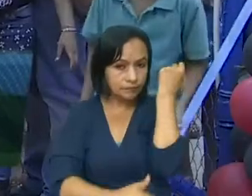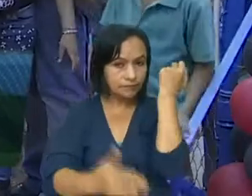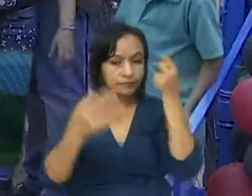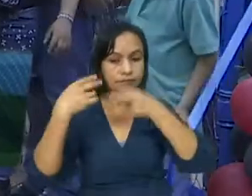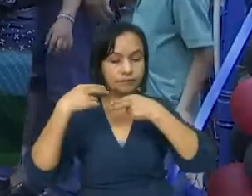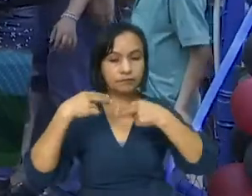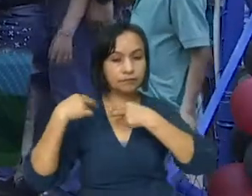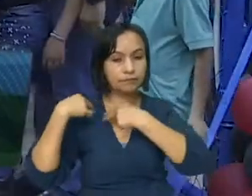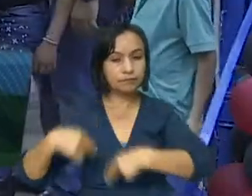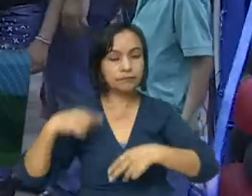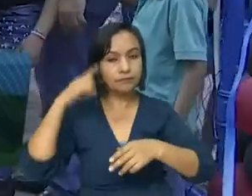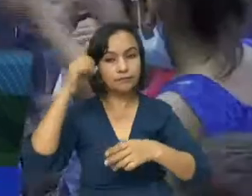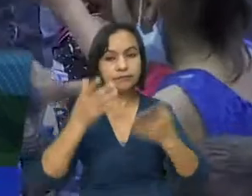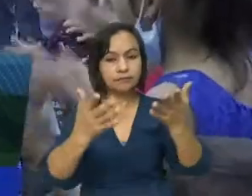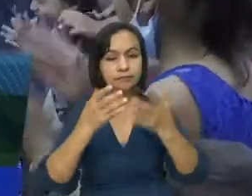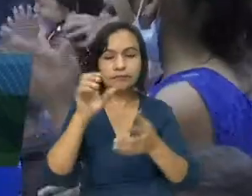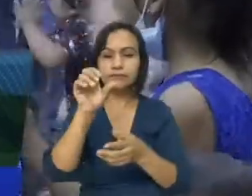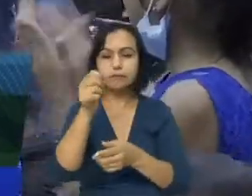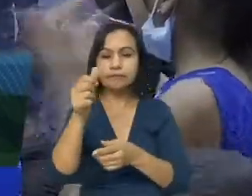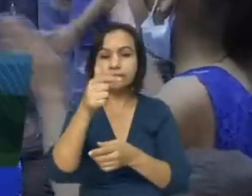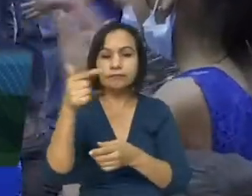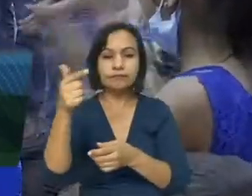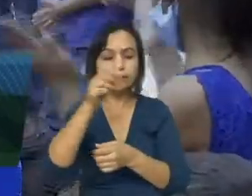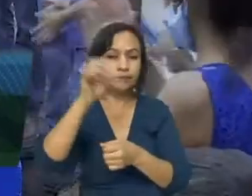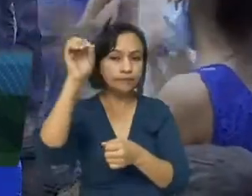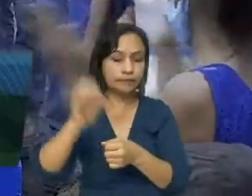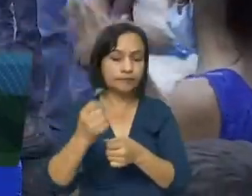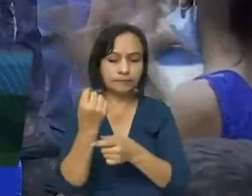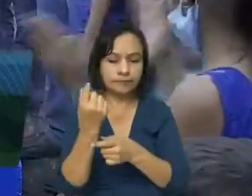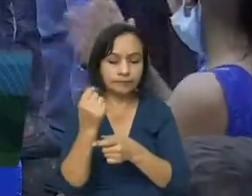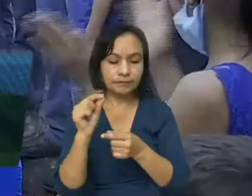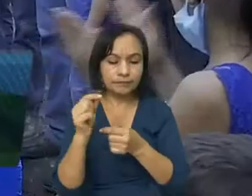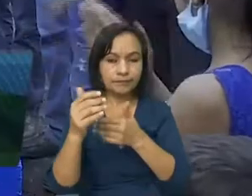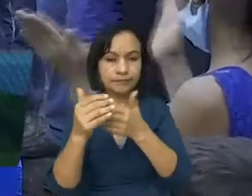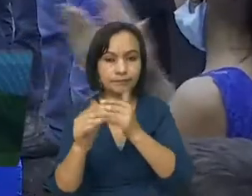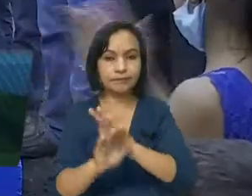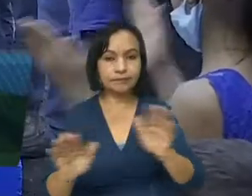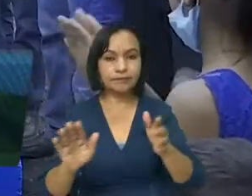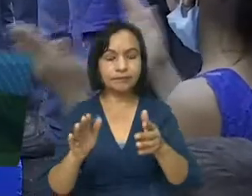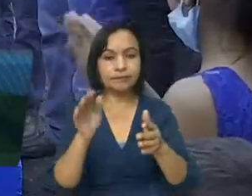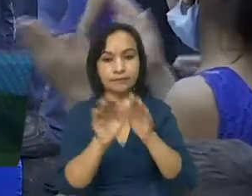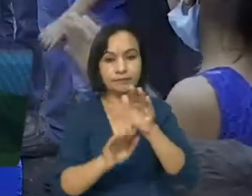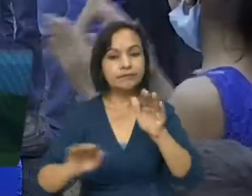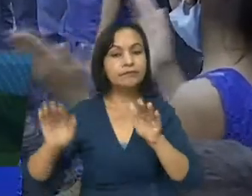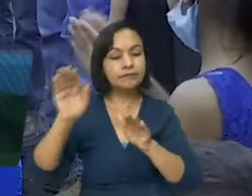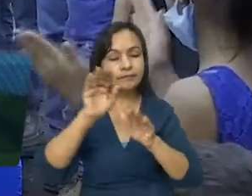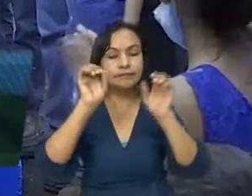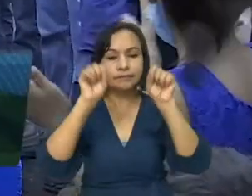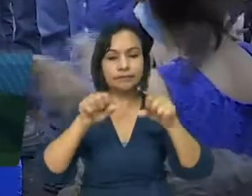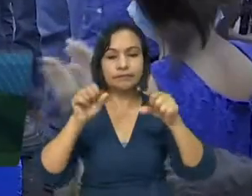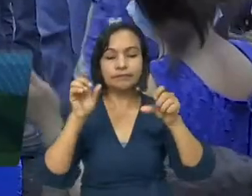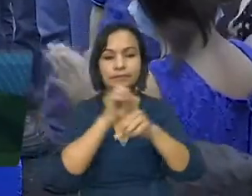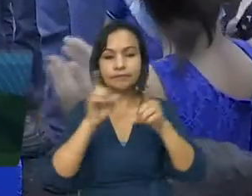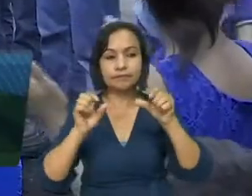una meta de llegar al 67%, es decir, nos falta poco. Vamos a sobrepasar, si nosotros